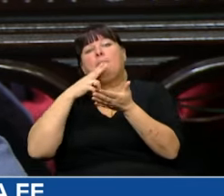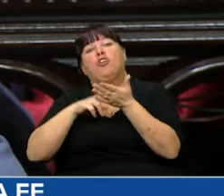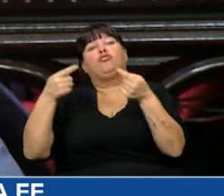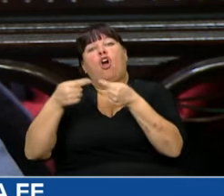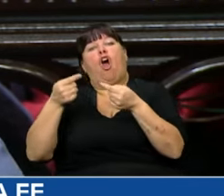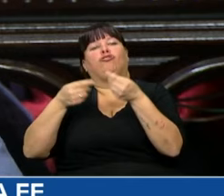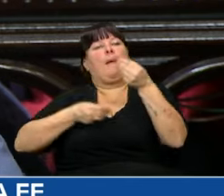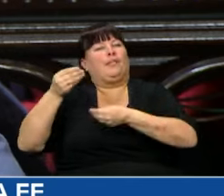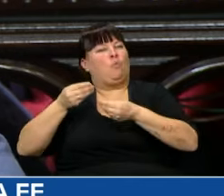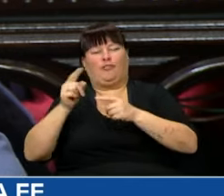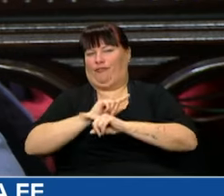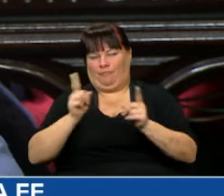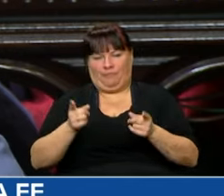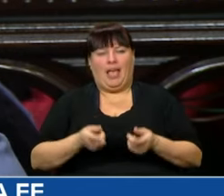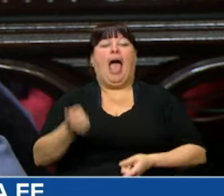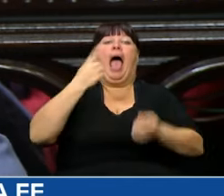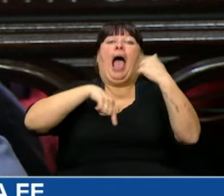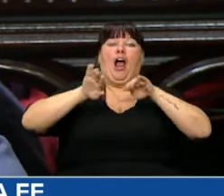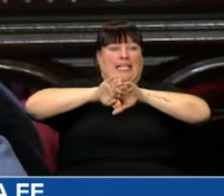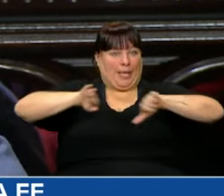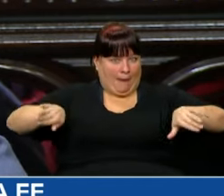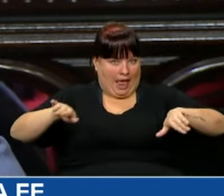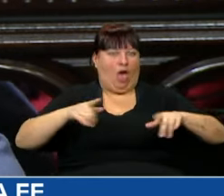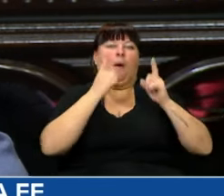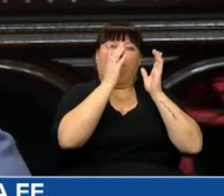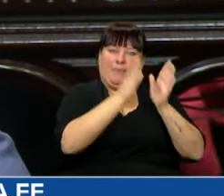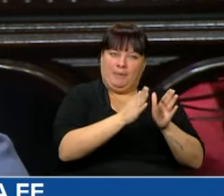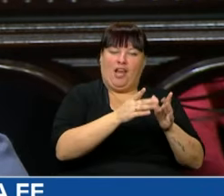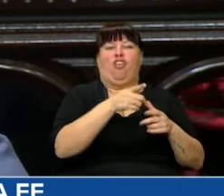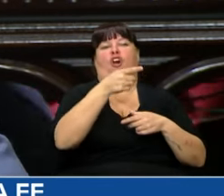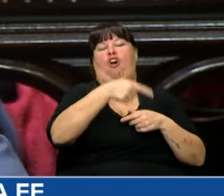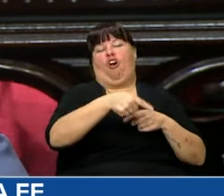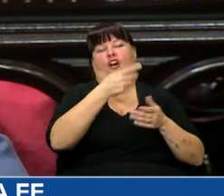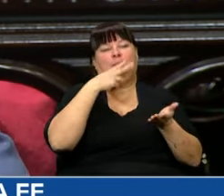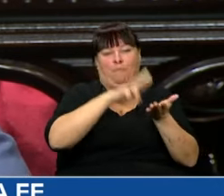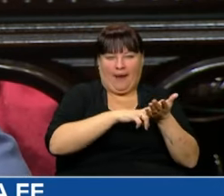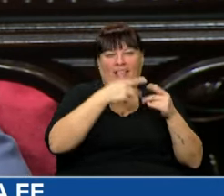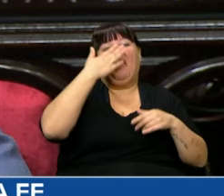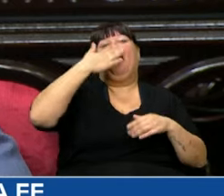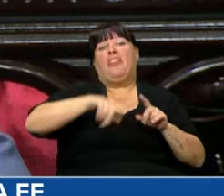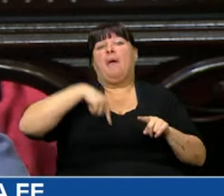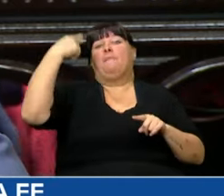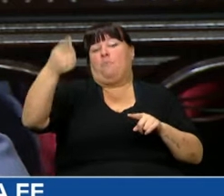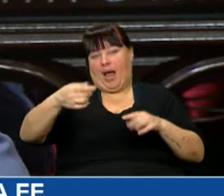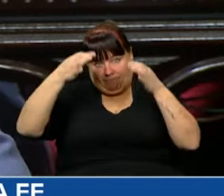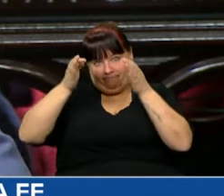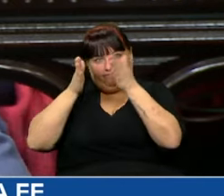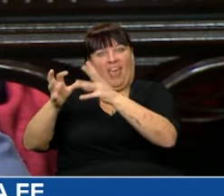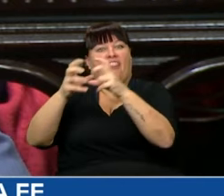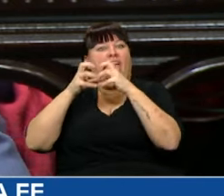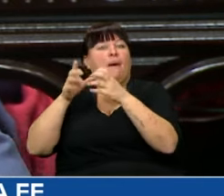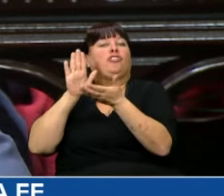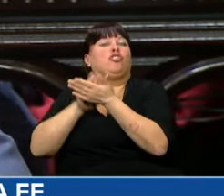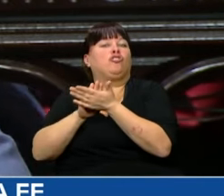con el debate del presupuesto. Ahora, cuando los separamos, avanzamos en este sentido y después daremos los lógicos debates